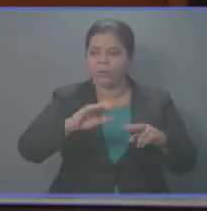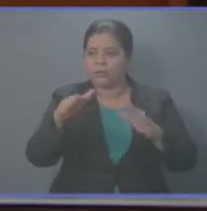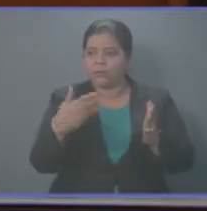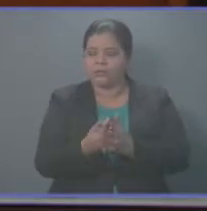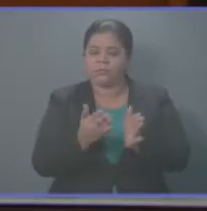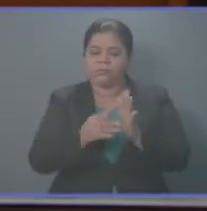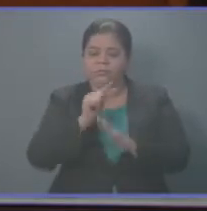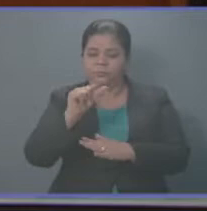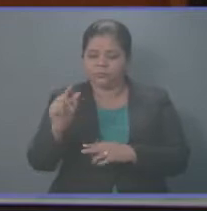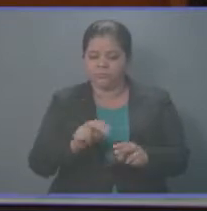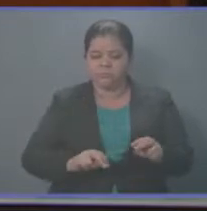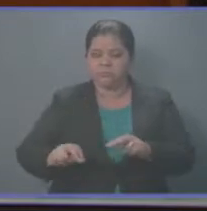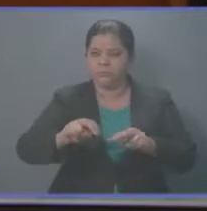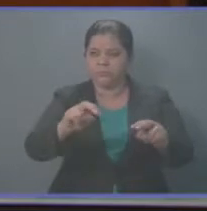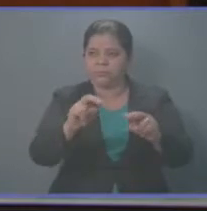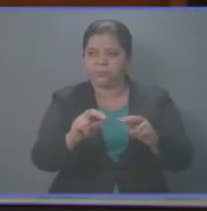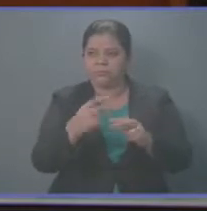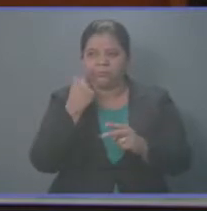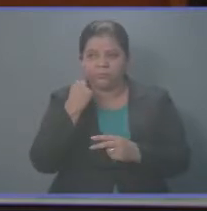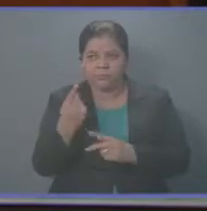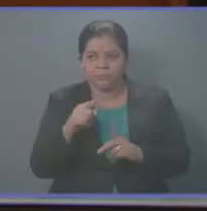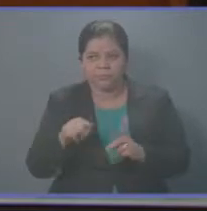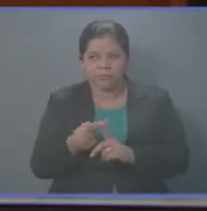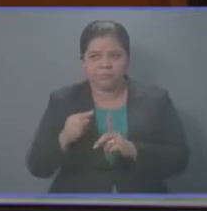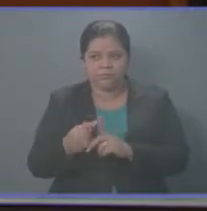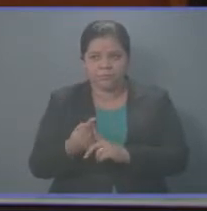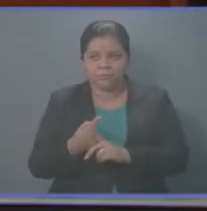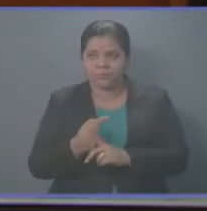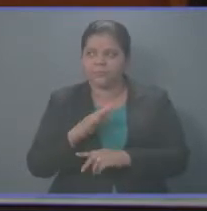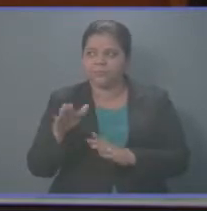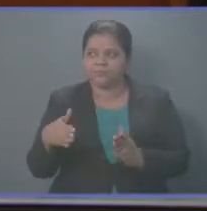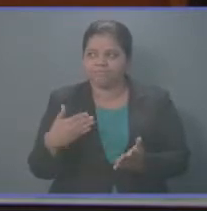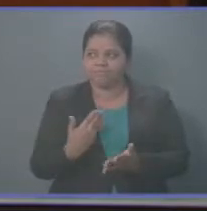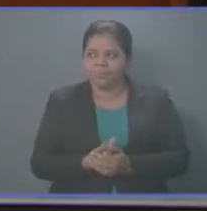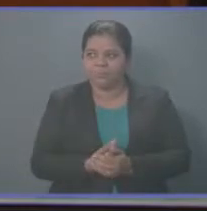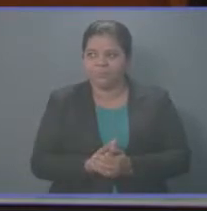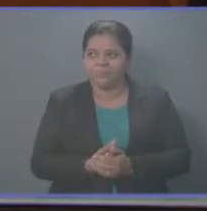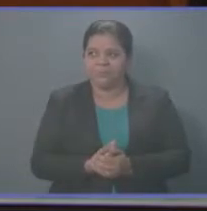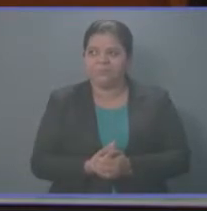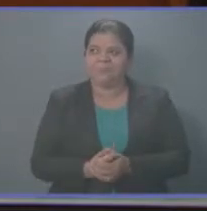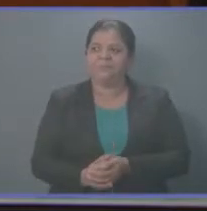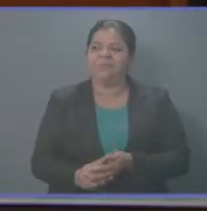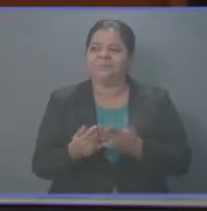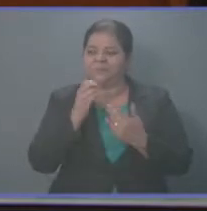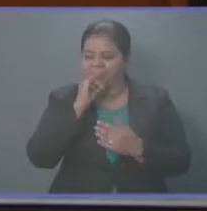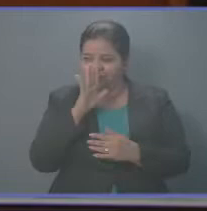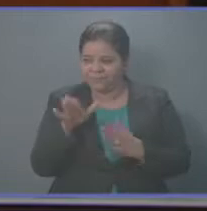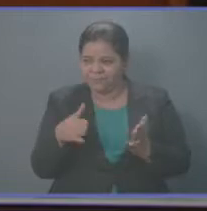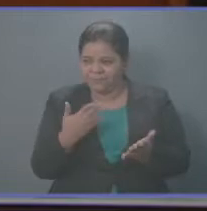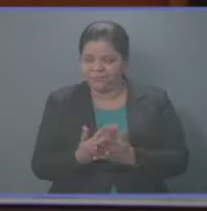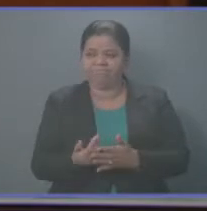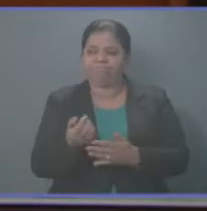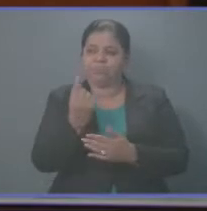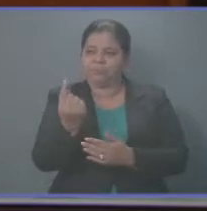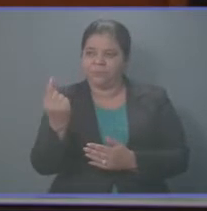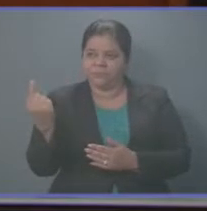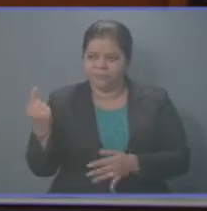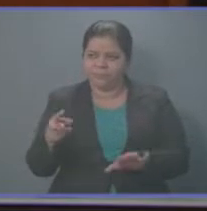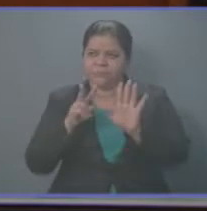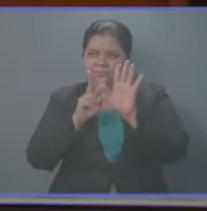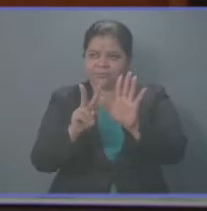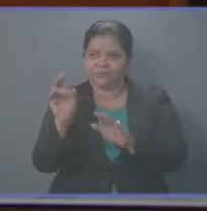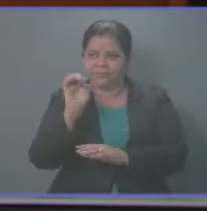esa institución para amenazar a sus empleados, pues eso le espera a las personas el 7 de